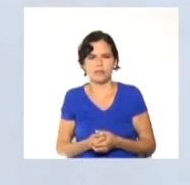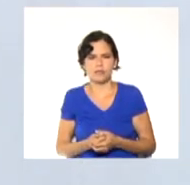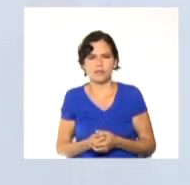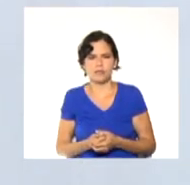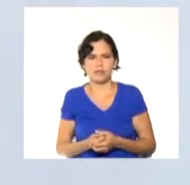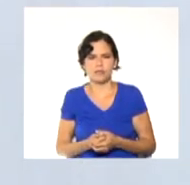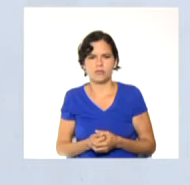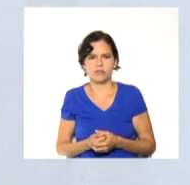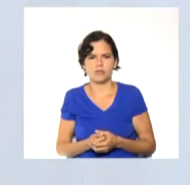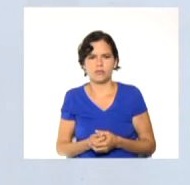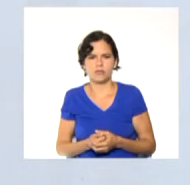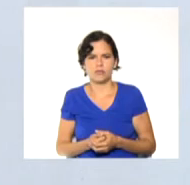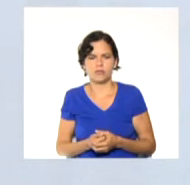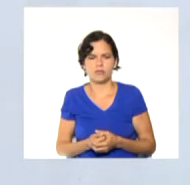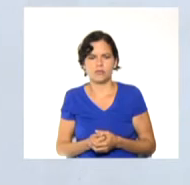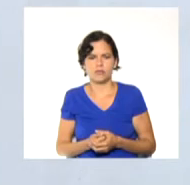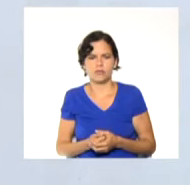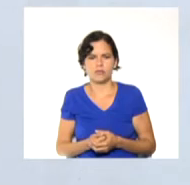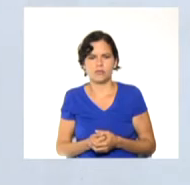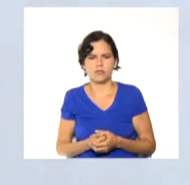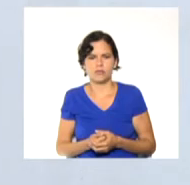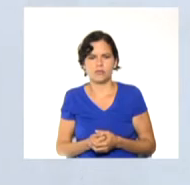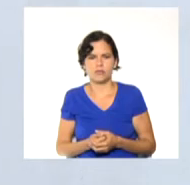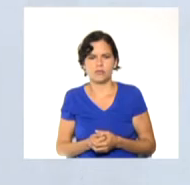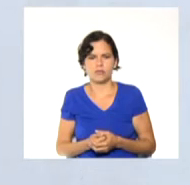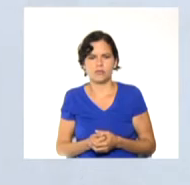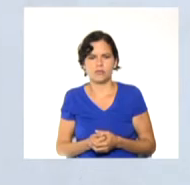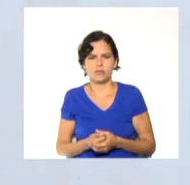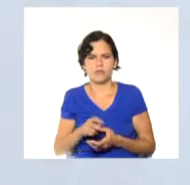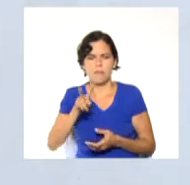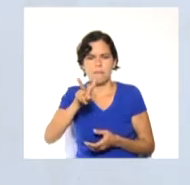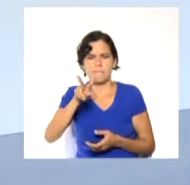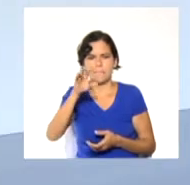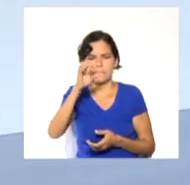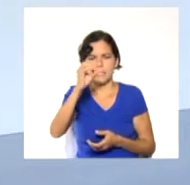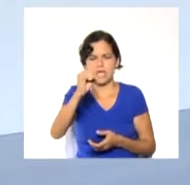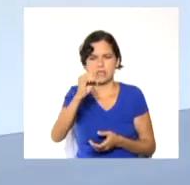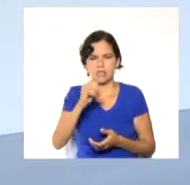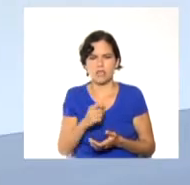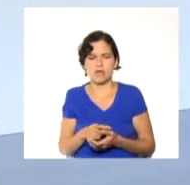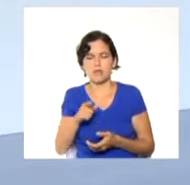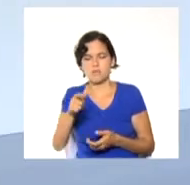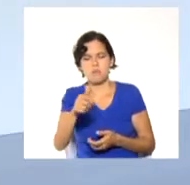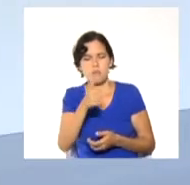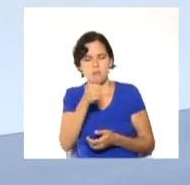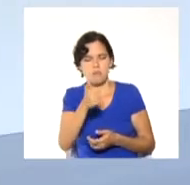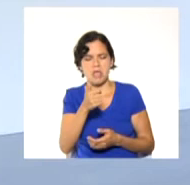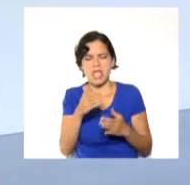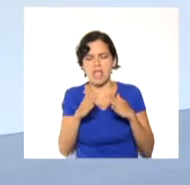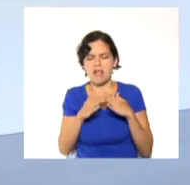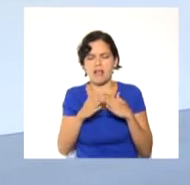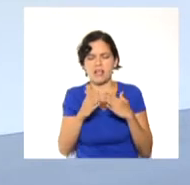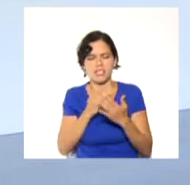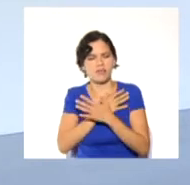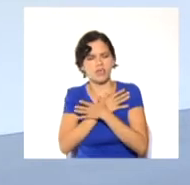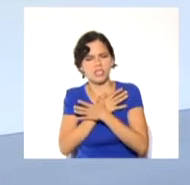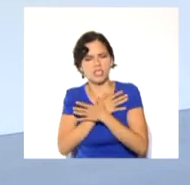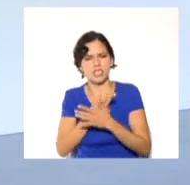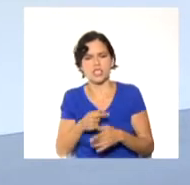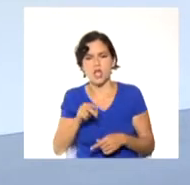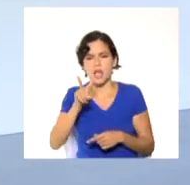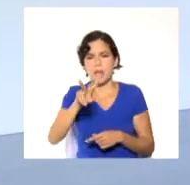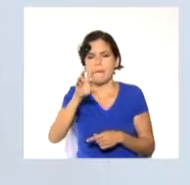hojita, la calculadora, eso me da 20. Muy bien, en casa, los felicito. 20